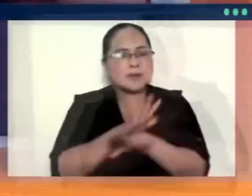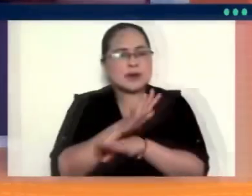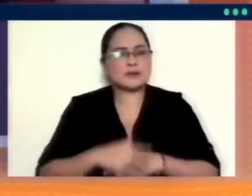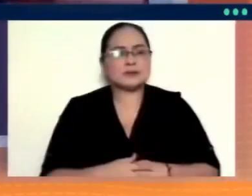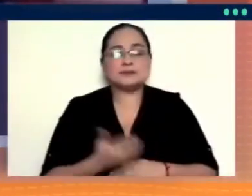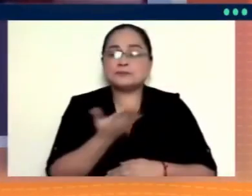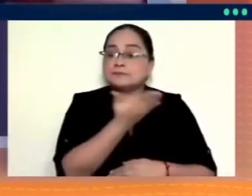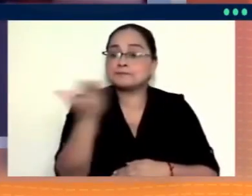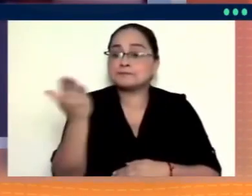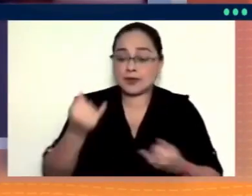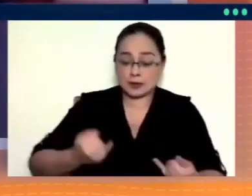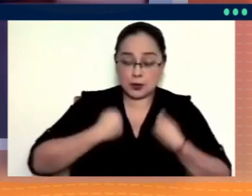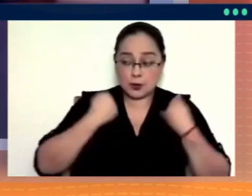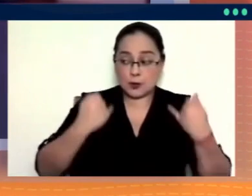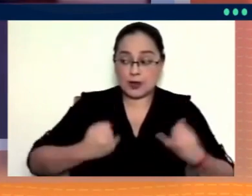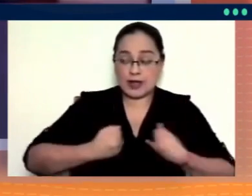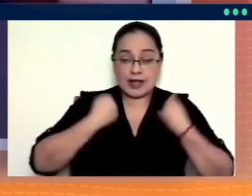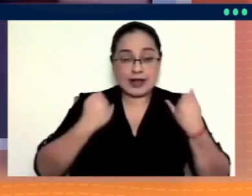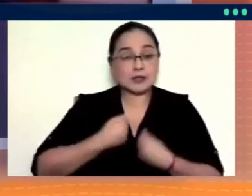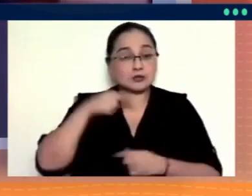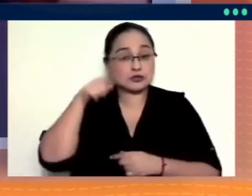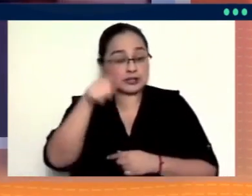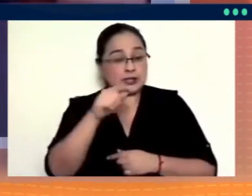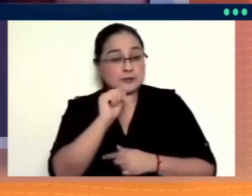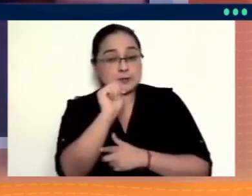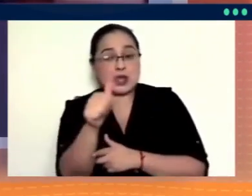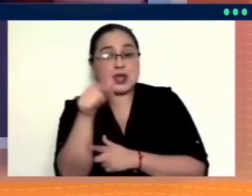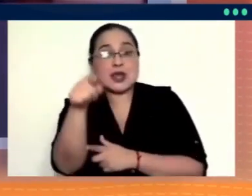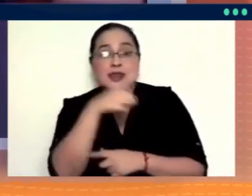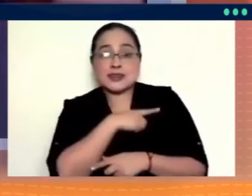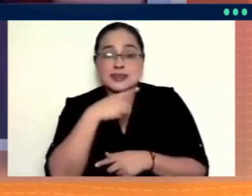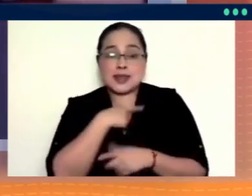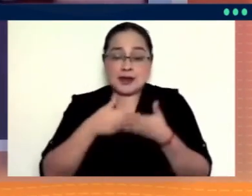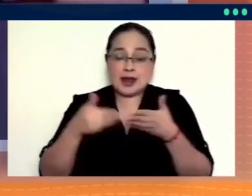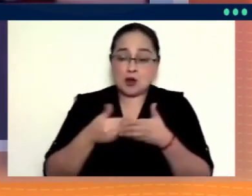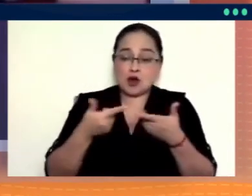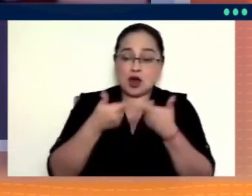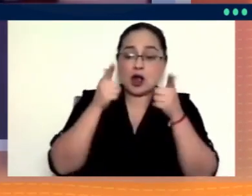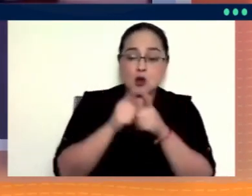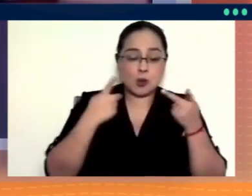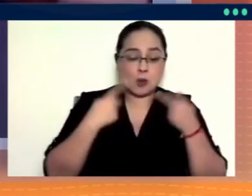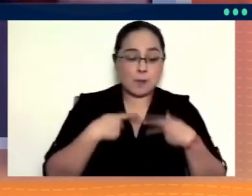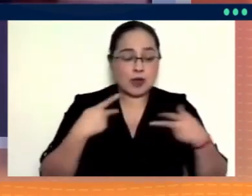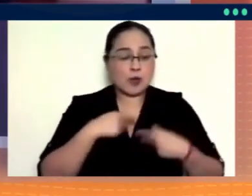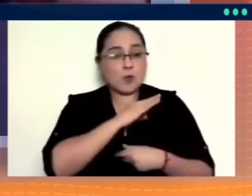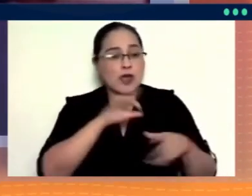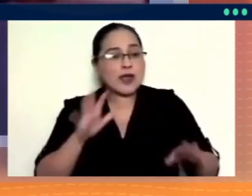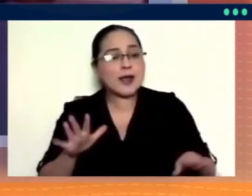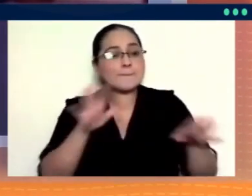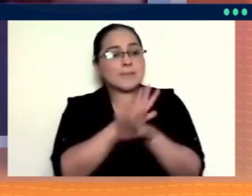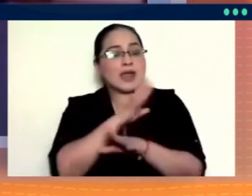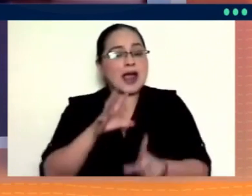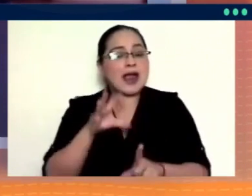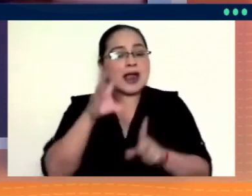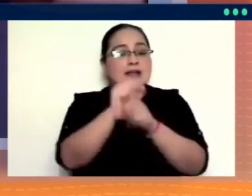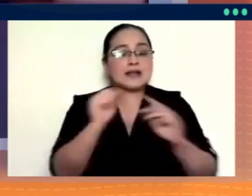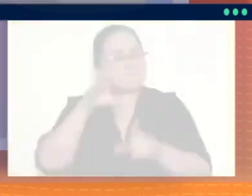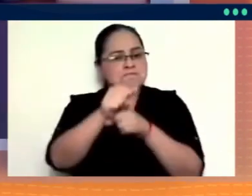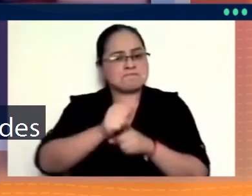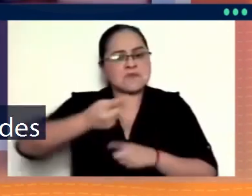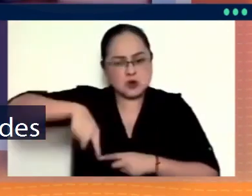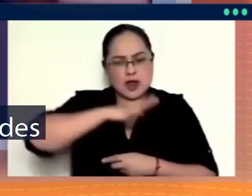y a ustedes jóvenes les toca ser la generación del cambio que consolide la igualdad del hombre y la